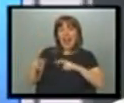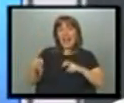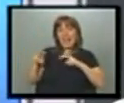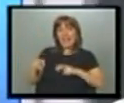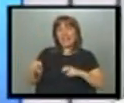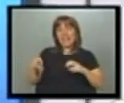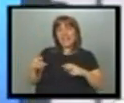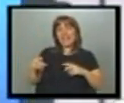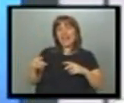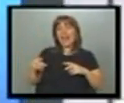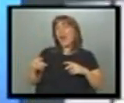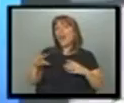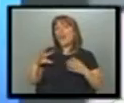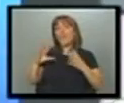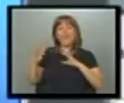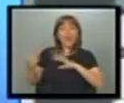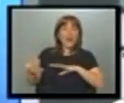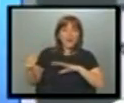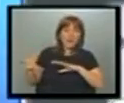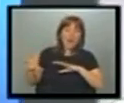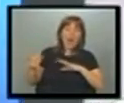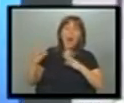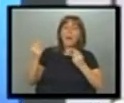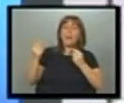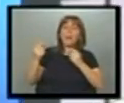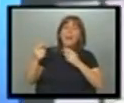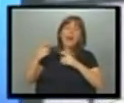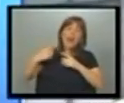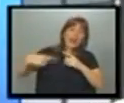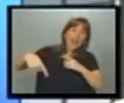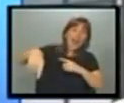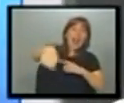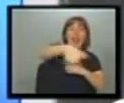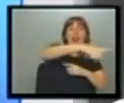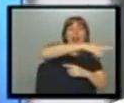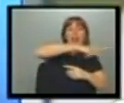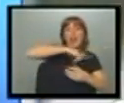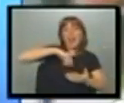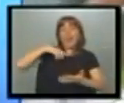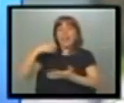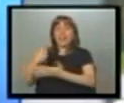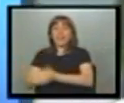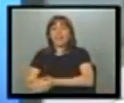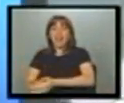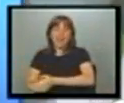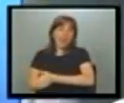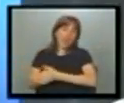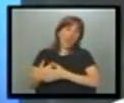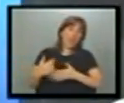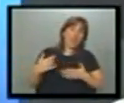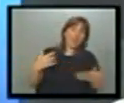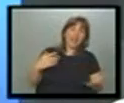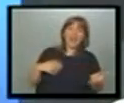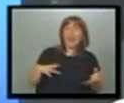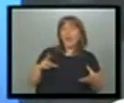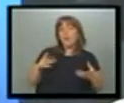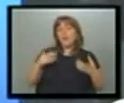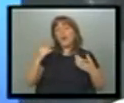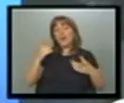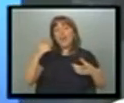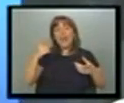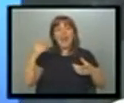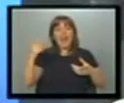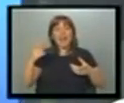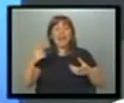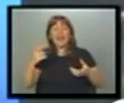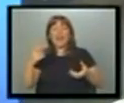el retorno de lo que en su momento le habían adjudicado por obras de vialidad, por sobreprecios en